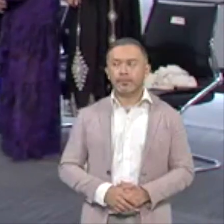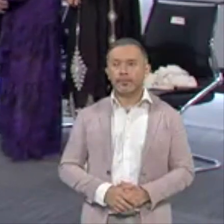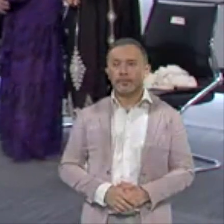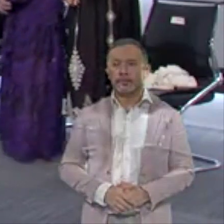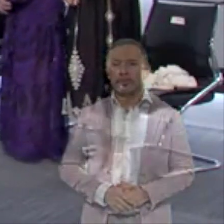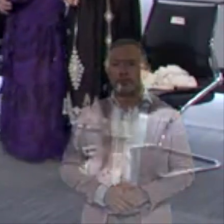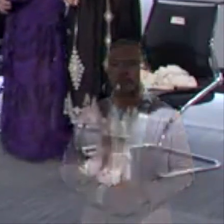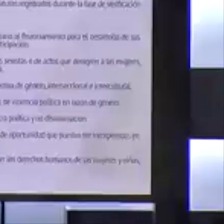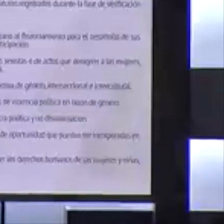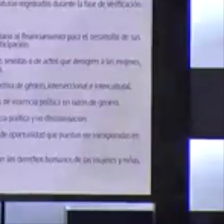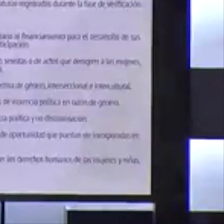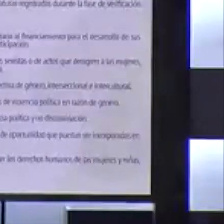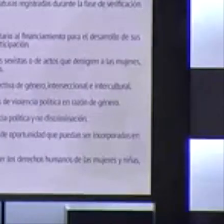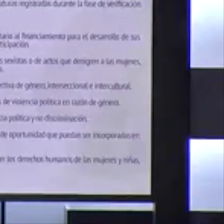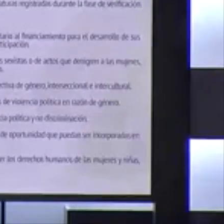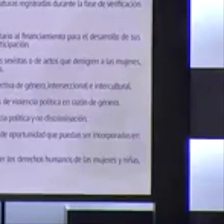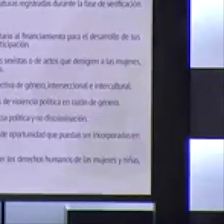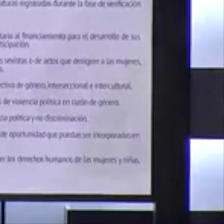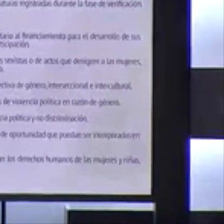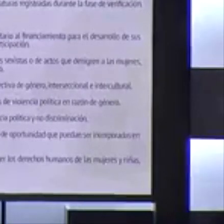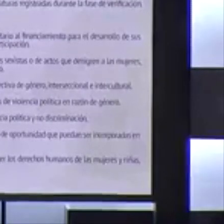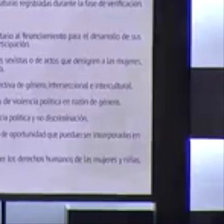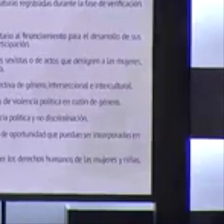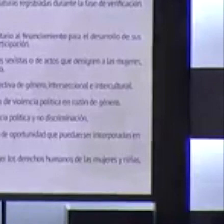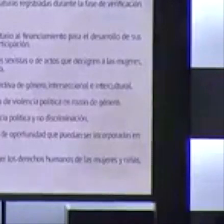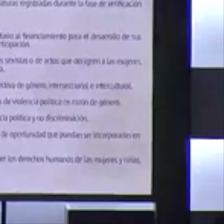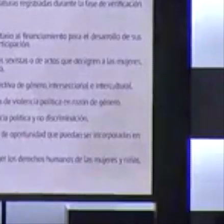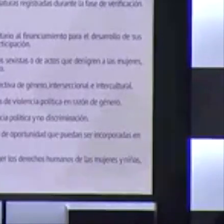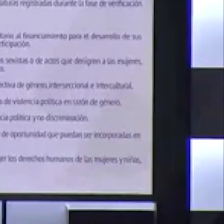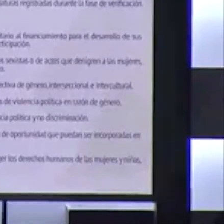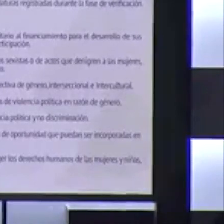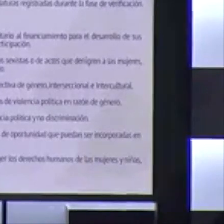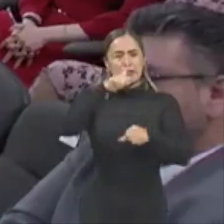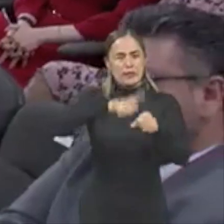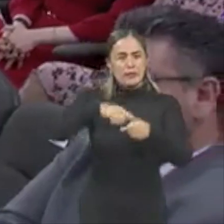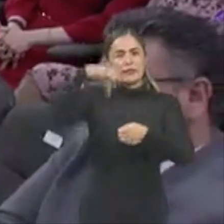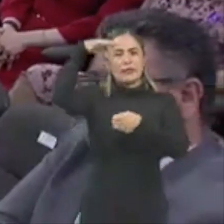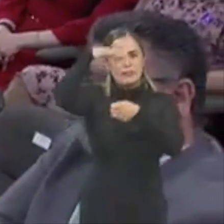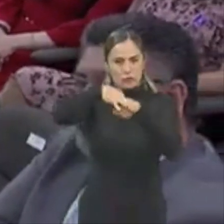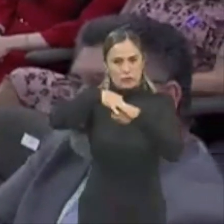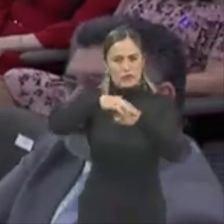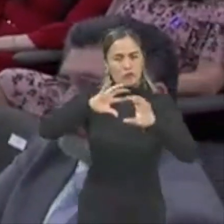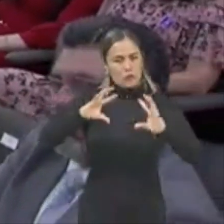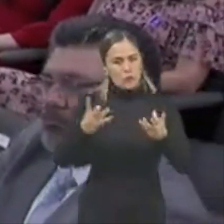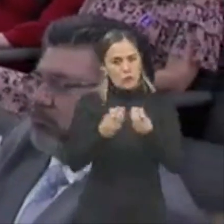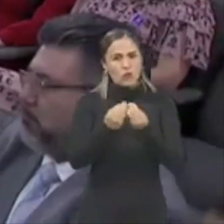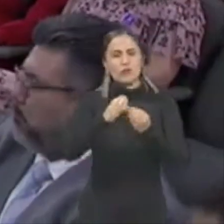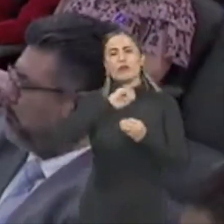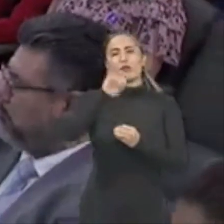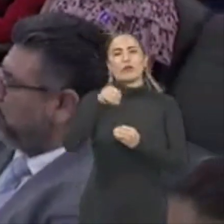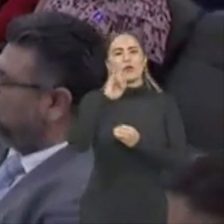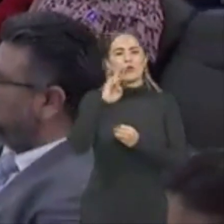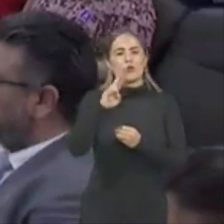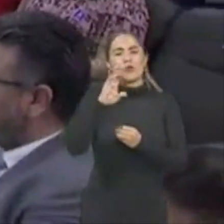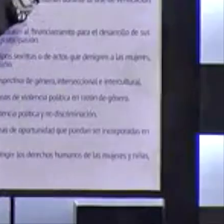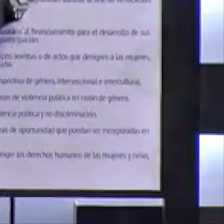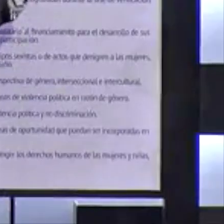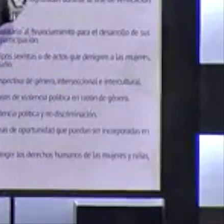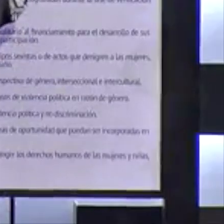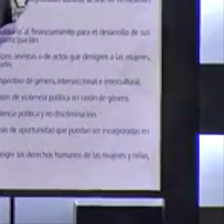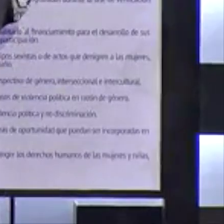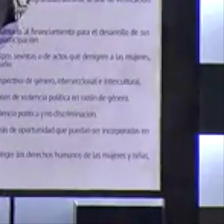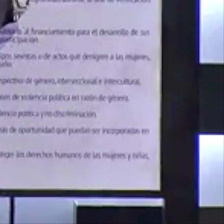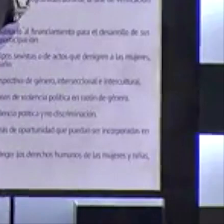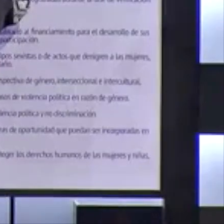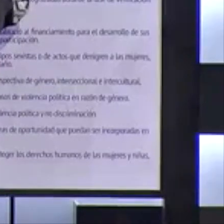el Instituto Nacional electoral y partidos políticos nacionales firmaron compromisos por el impulso de la paridad sustantiva y elecciones libres de violencia política